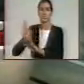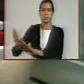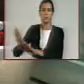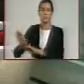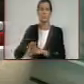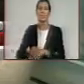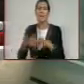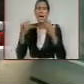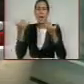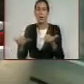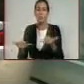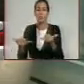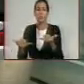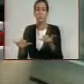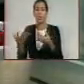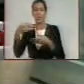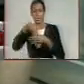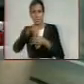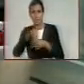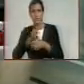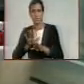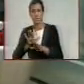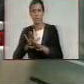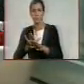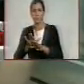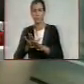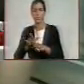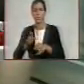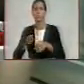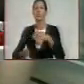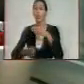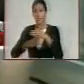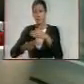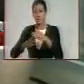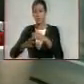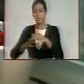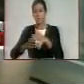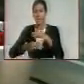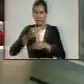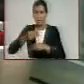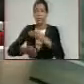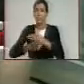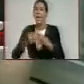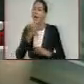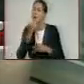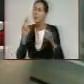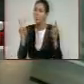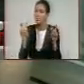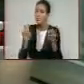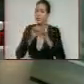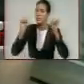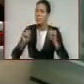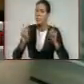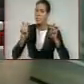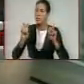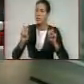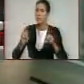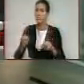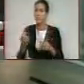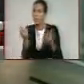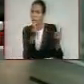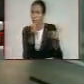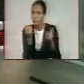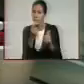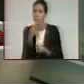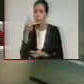el pueblo. Ahora, dentro de esa construcción de lo nuevo, el sistema nuevo en lo económico, en